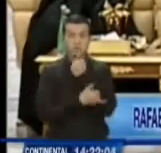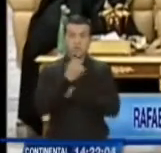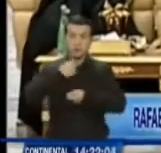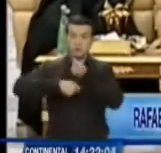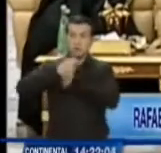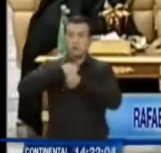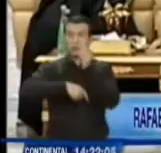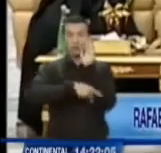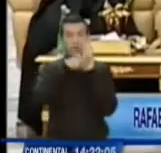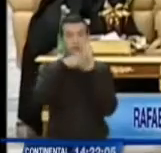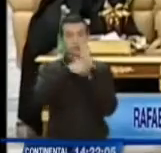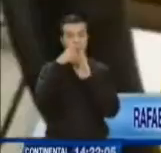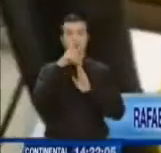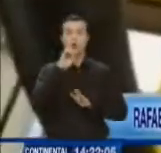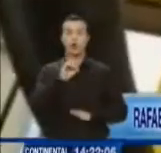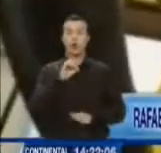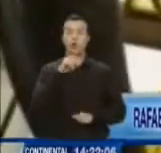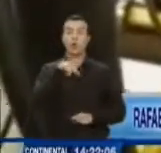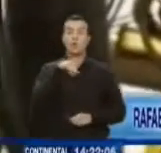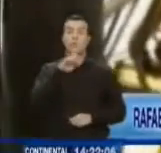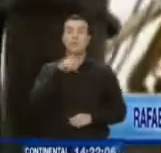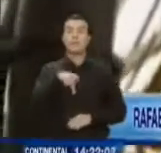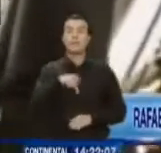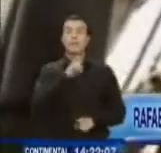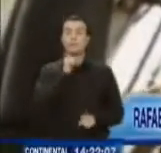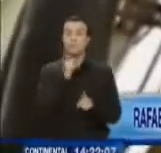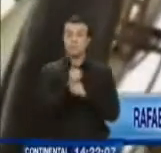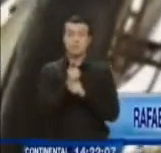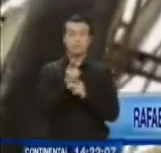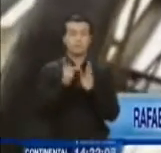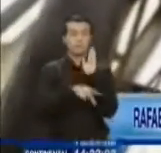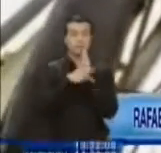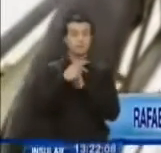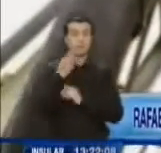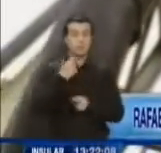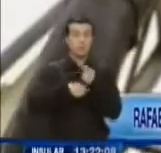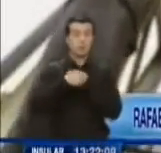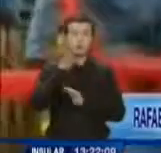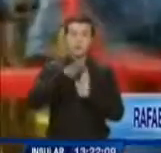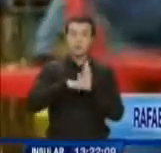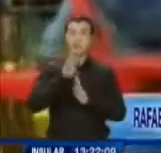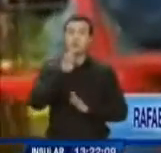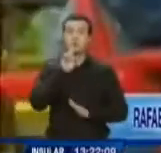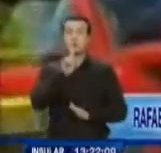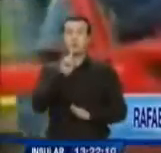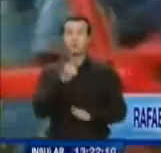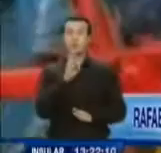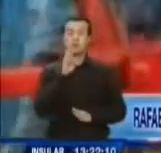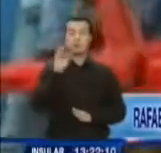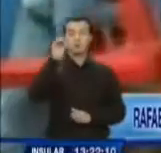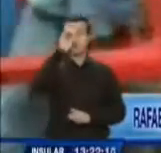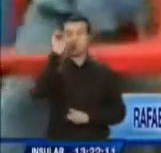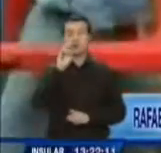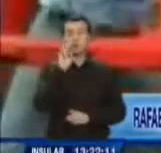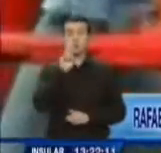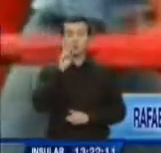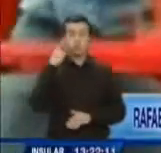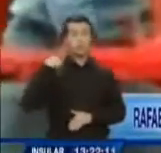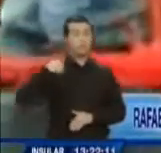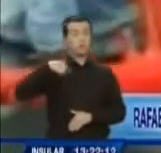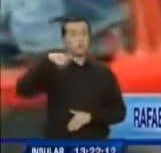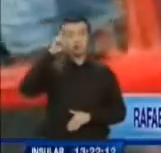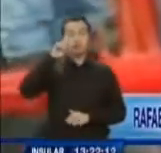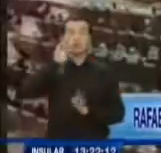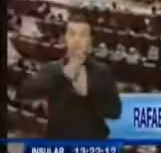de petróleo opep reduzcan la producción de crudo en 16 por ciento es decir 2 millones de barriles de